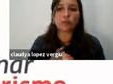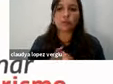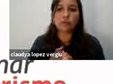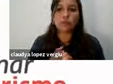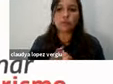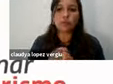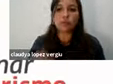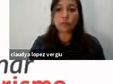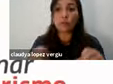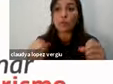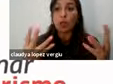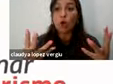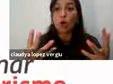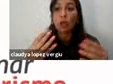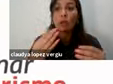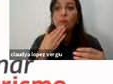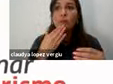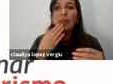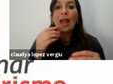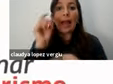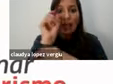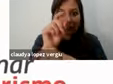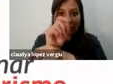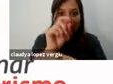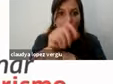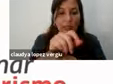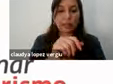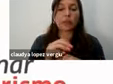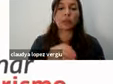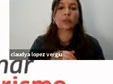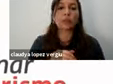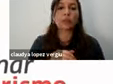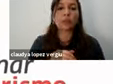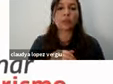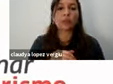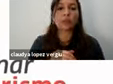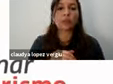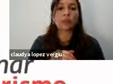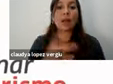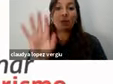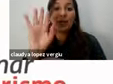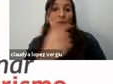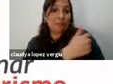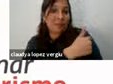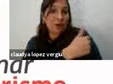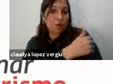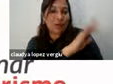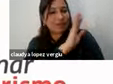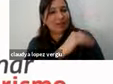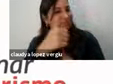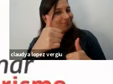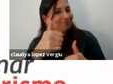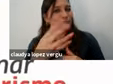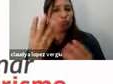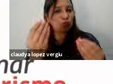Entonces, lo que hemos decidido hacer es comenzar con las capacitaciones ahora que ya hay las vacunas, ya llegaron por acá, entonces ya